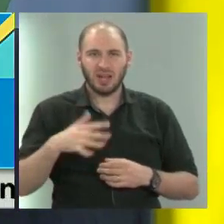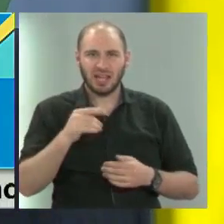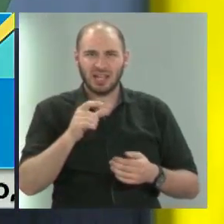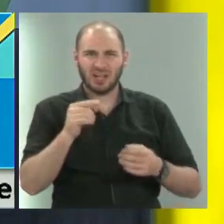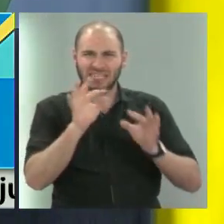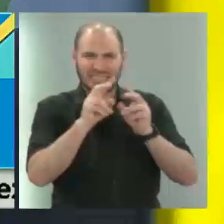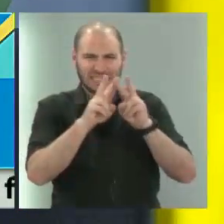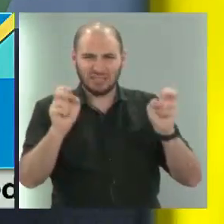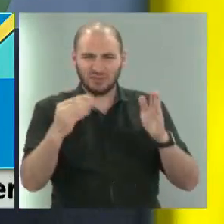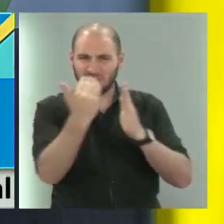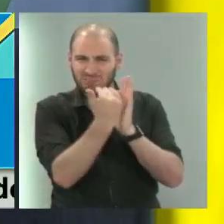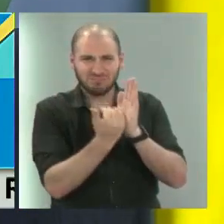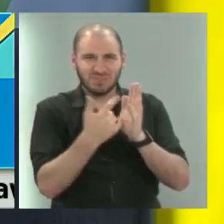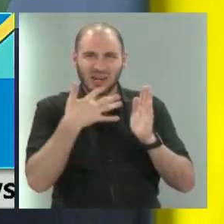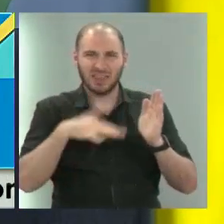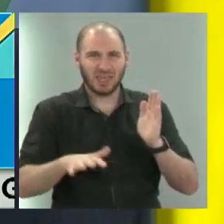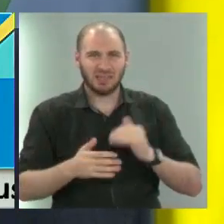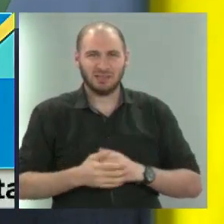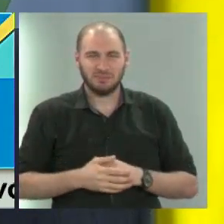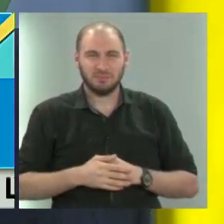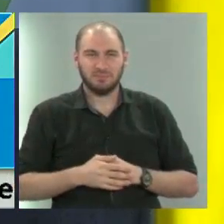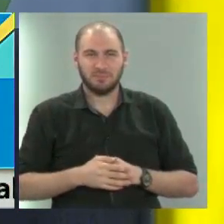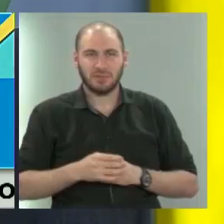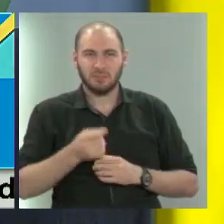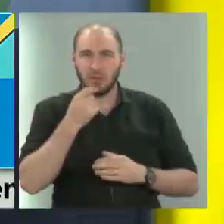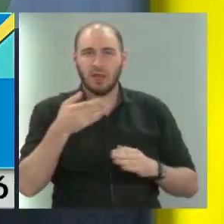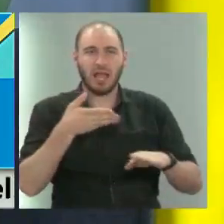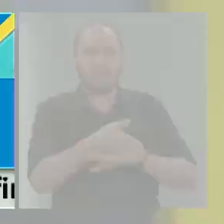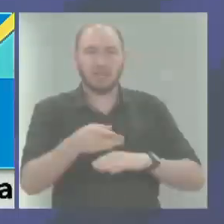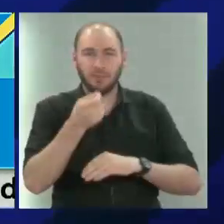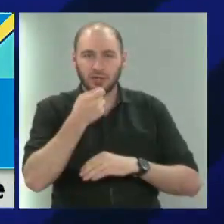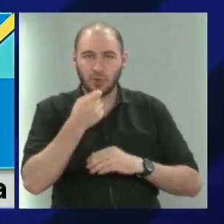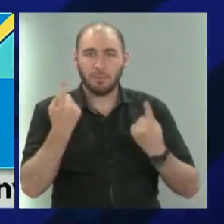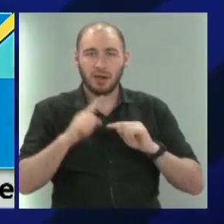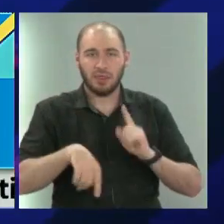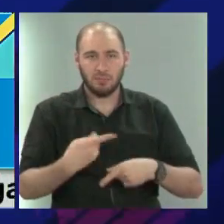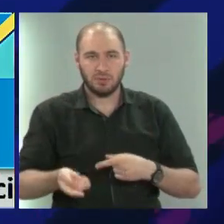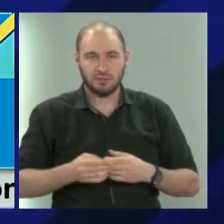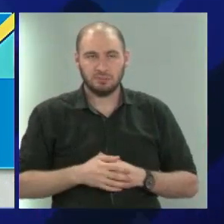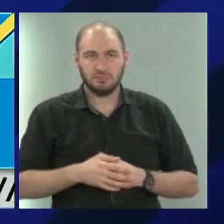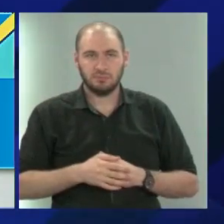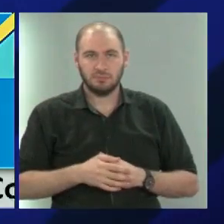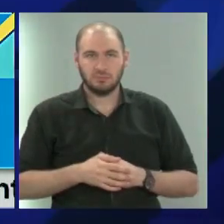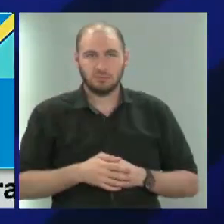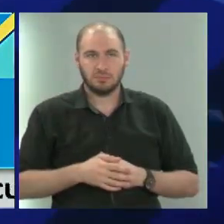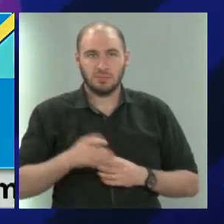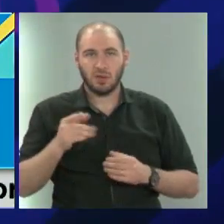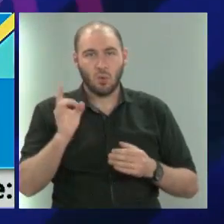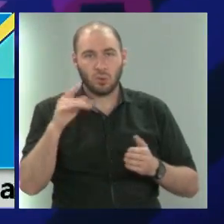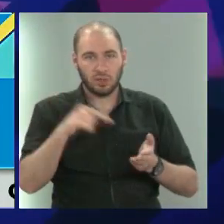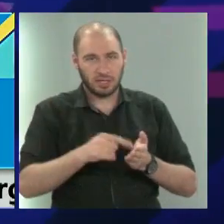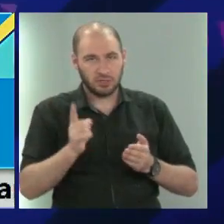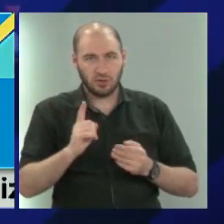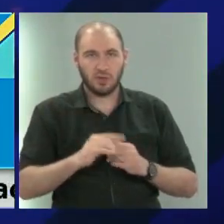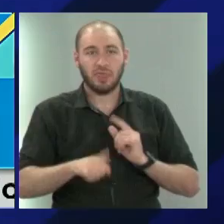las consignas que tienen que hacer en los ingresos, por ejemplo, pero después no se agota ahí, sino que